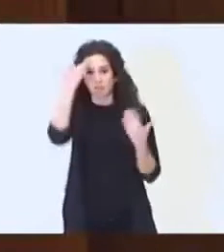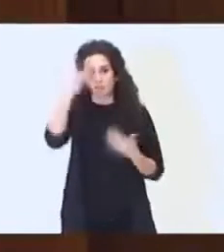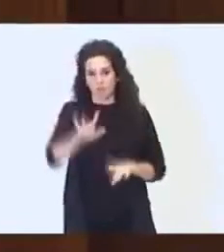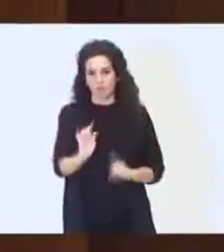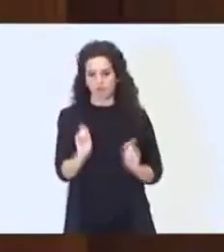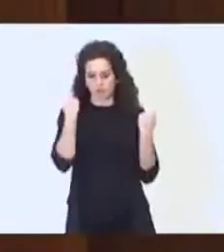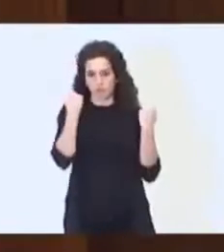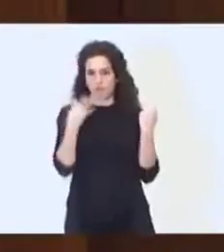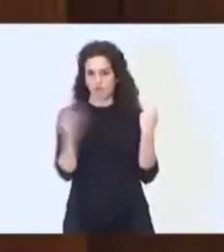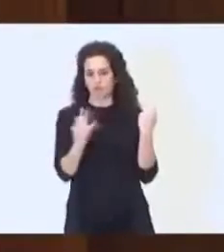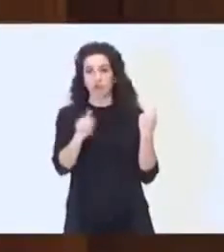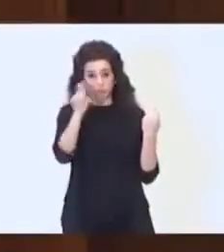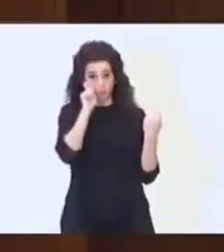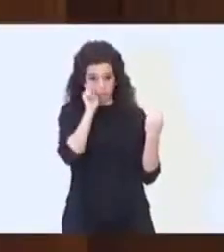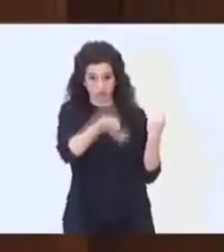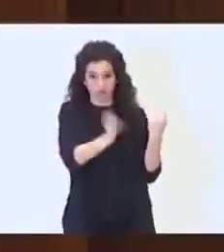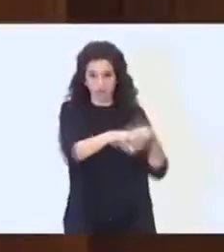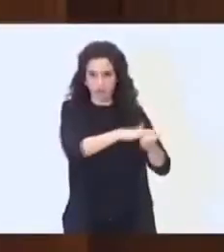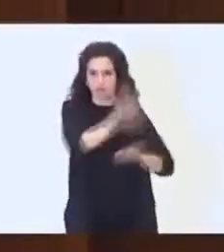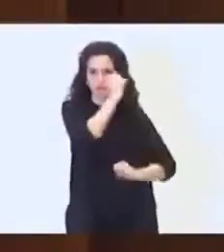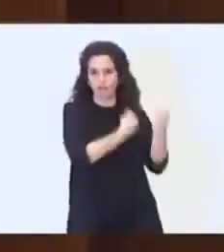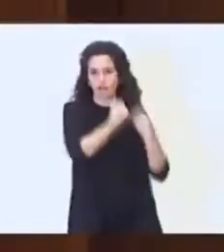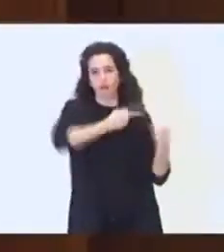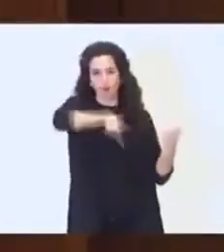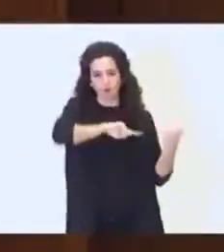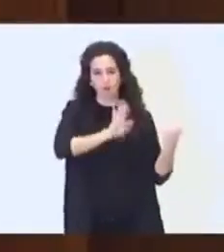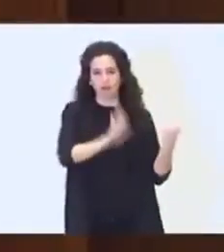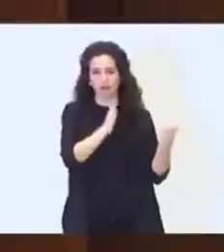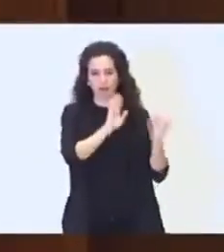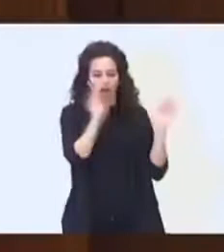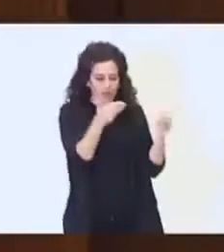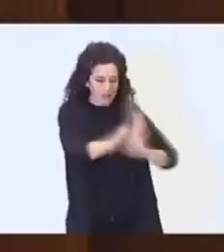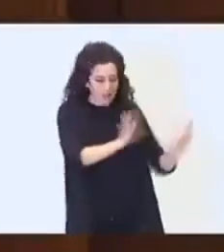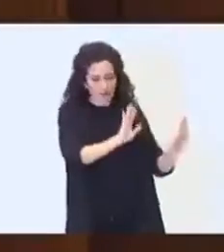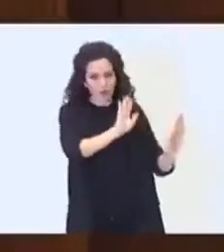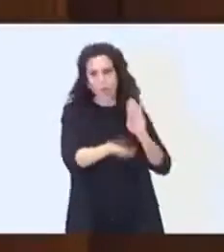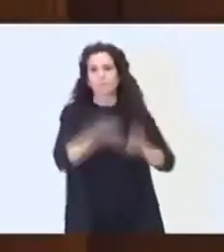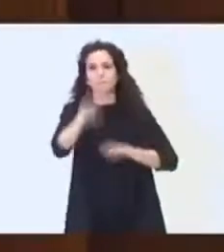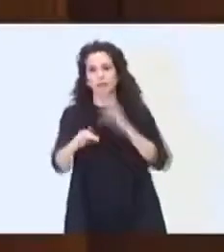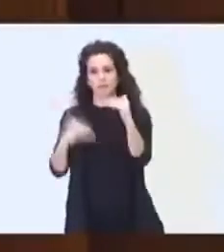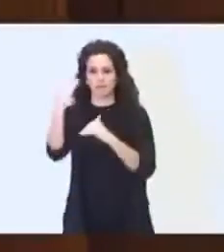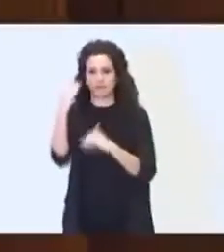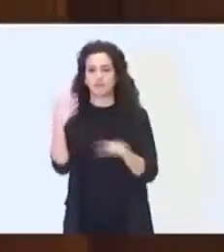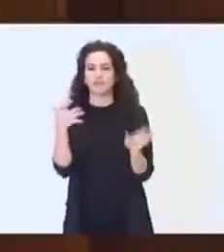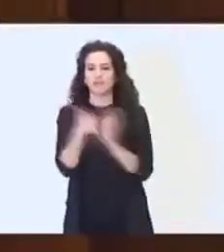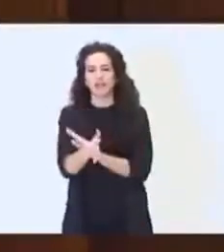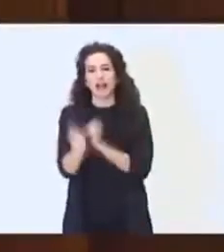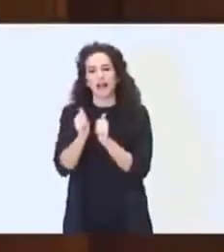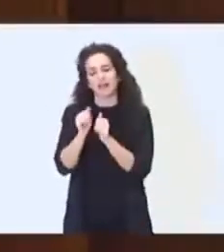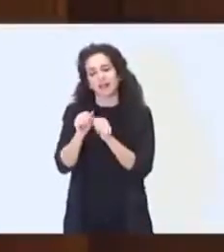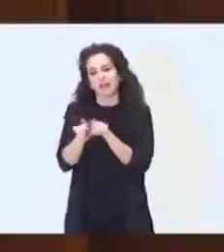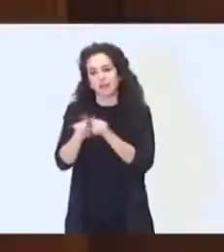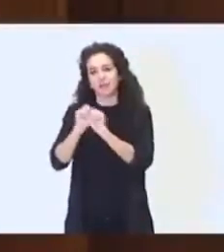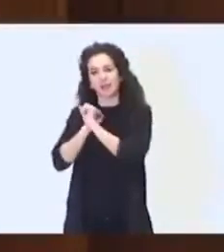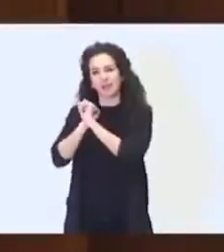base económica, pero debe también dar un paso más. Nuestra dependencia energética debe cambiar, transición